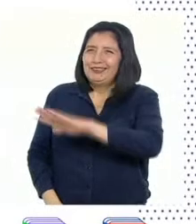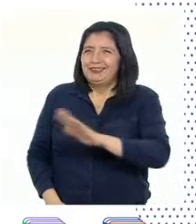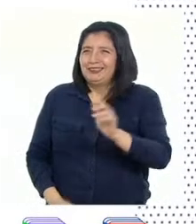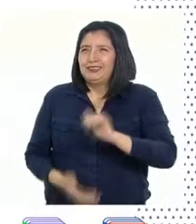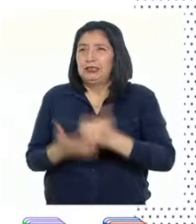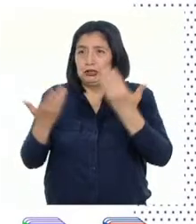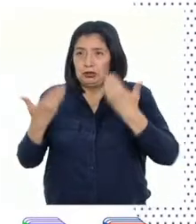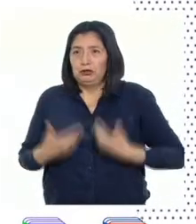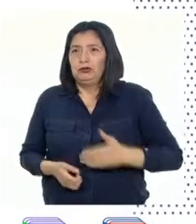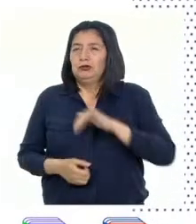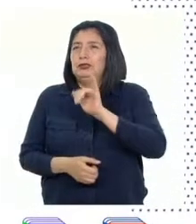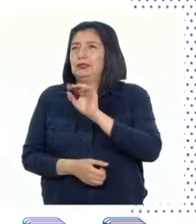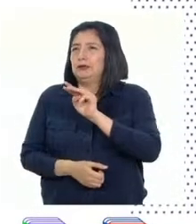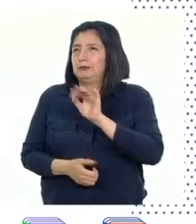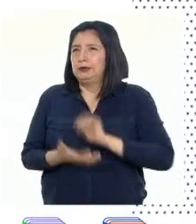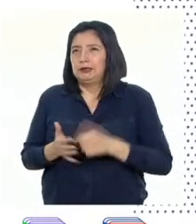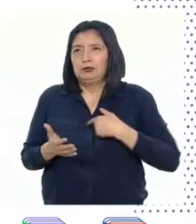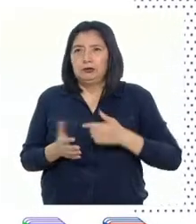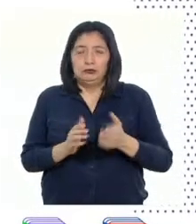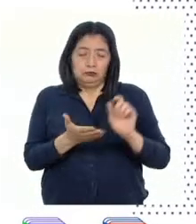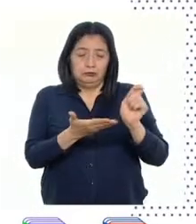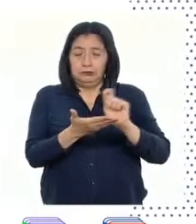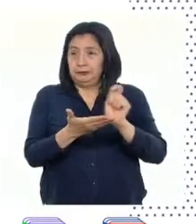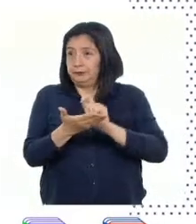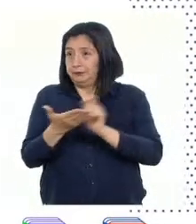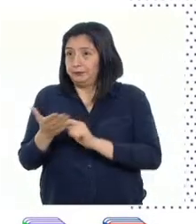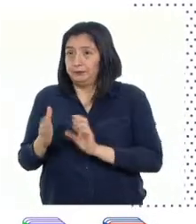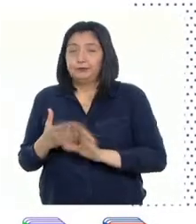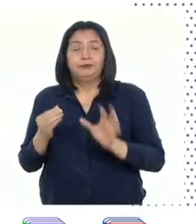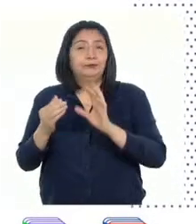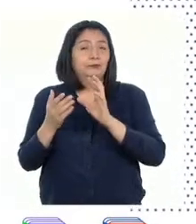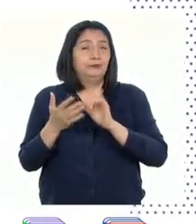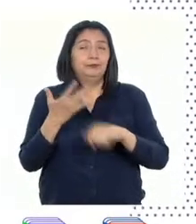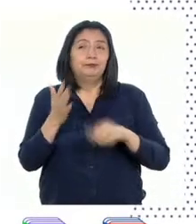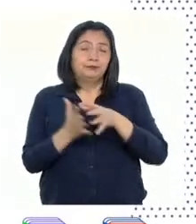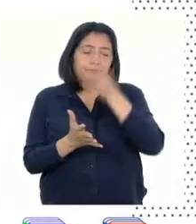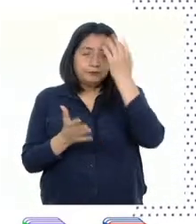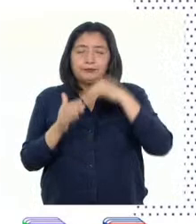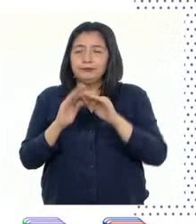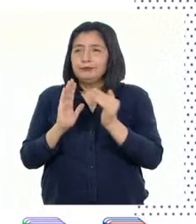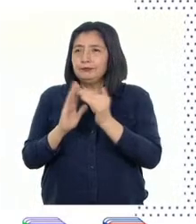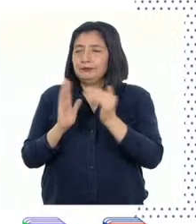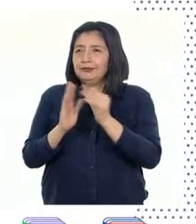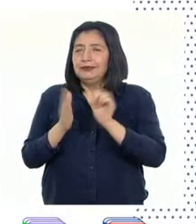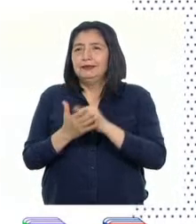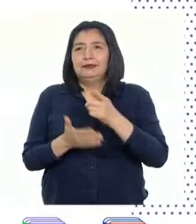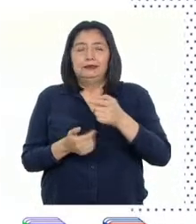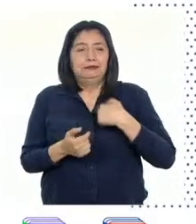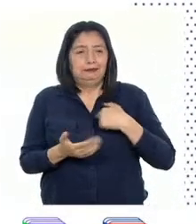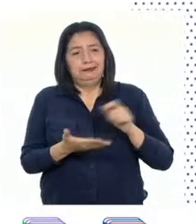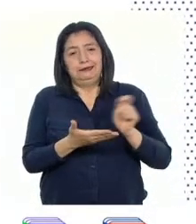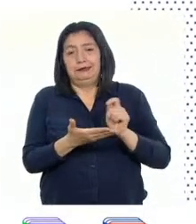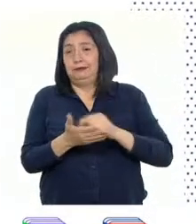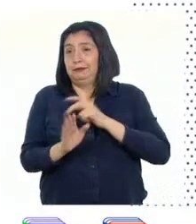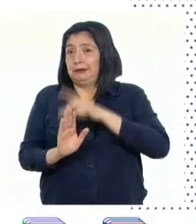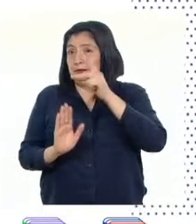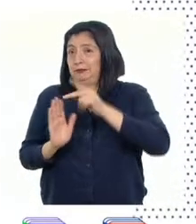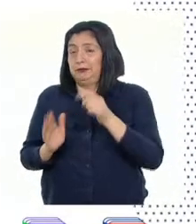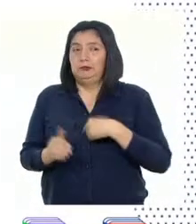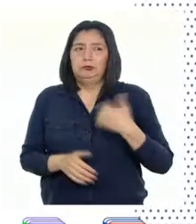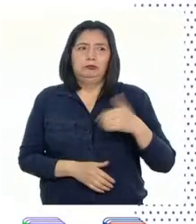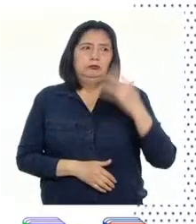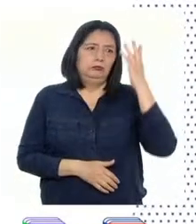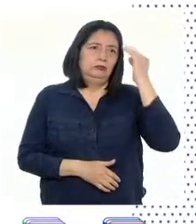todos, yo soy Jimena Salas, soy guionista de Aprendo en Casa. Quería contarles que escribir para el programa ha sido una de